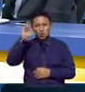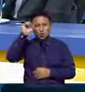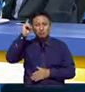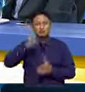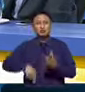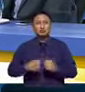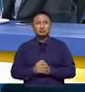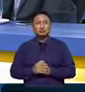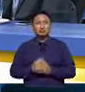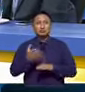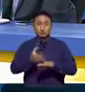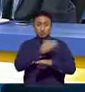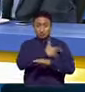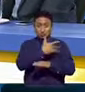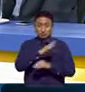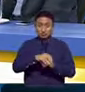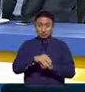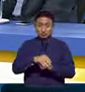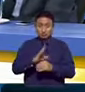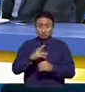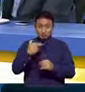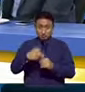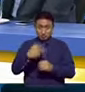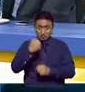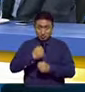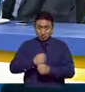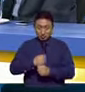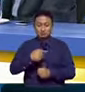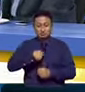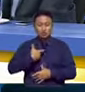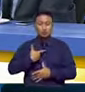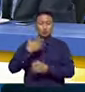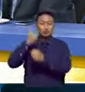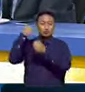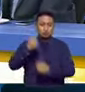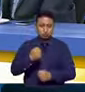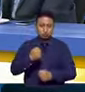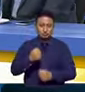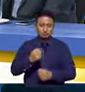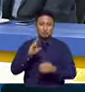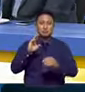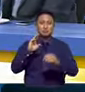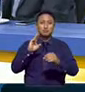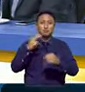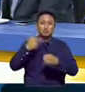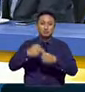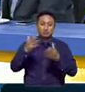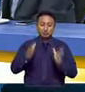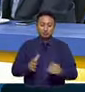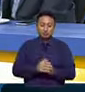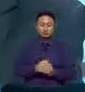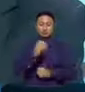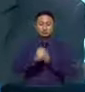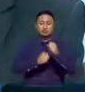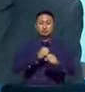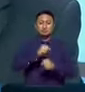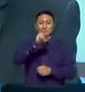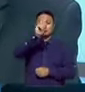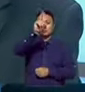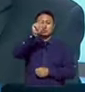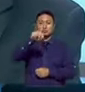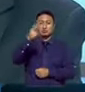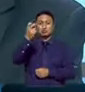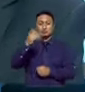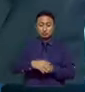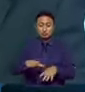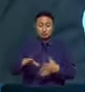trabajaste en Participación Ciudadana? Claro, yo fui fundador de Participación Ciudadana. Junto con otras personas. En el año 2012. Entonces, tengo alguna experiencia